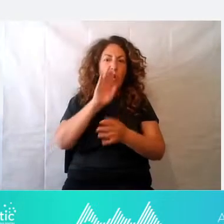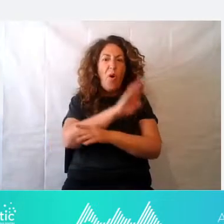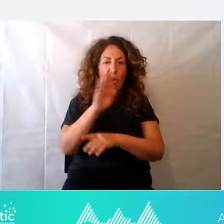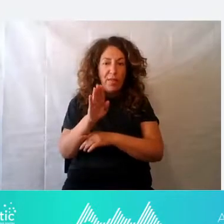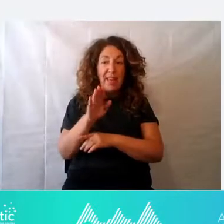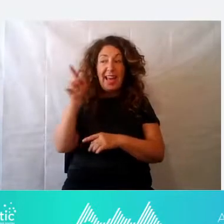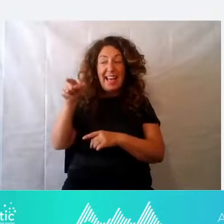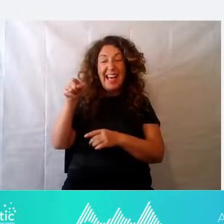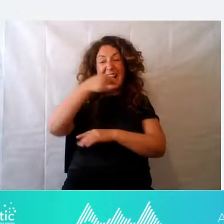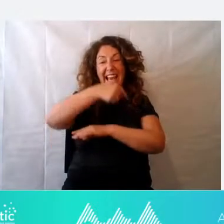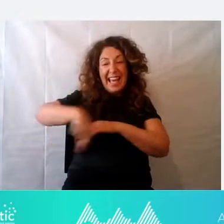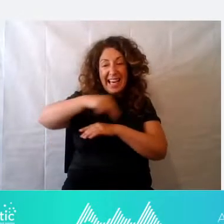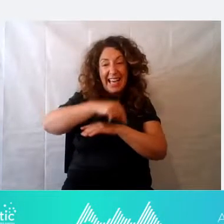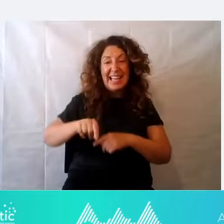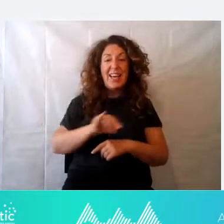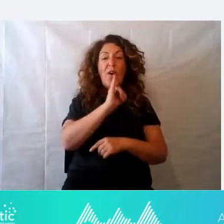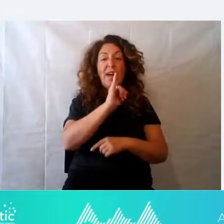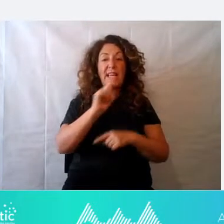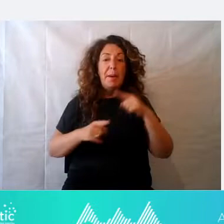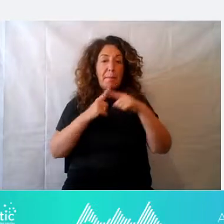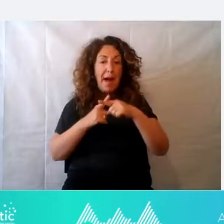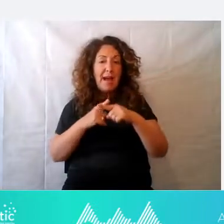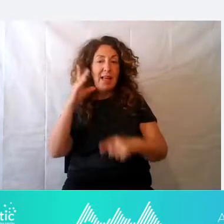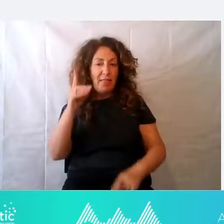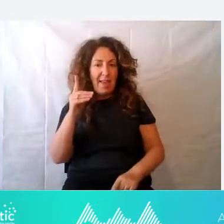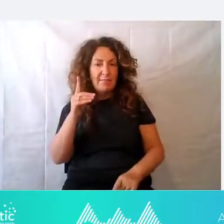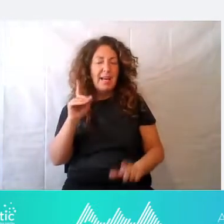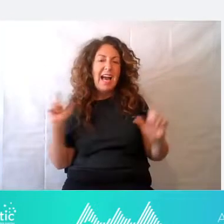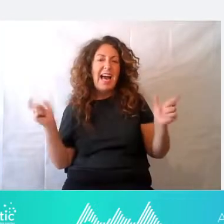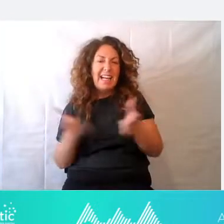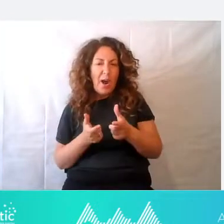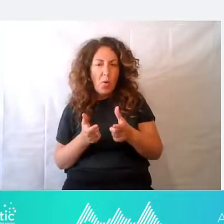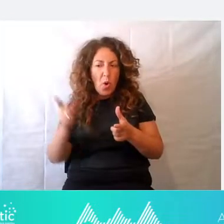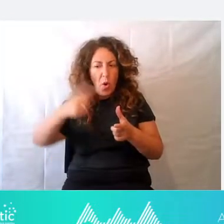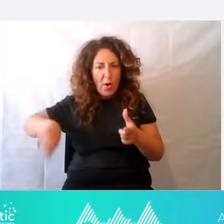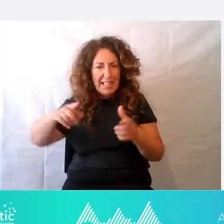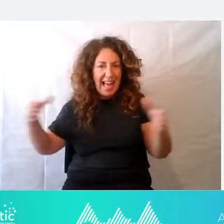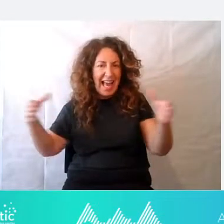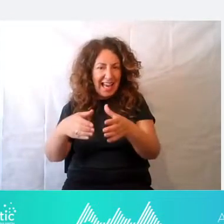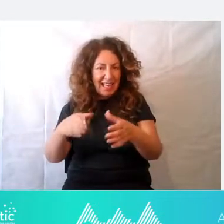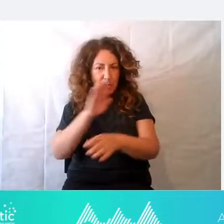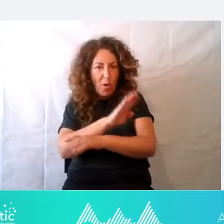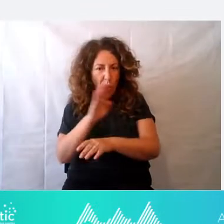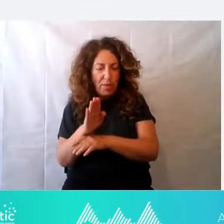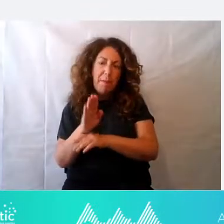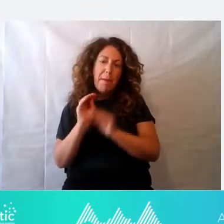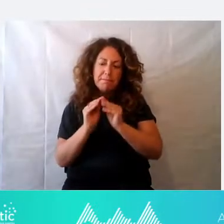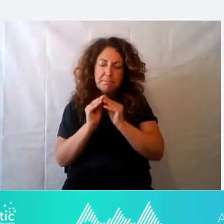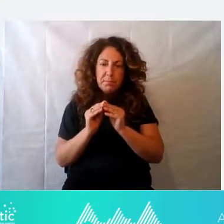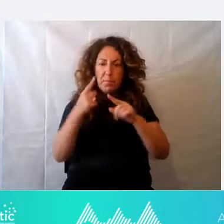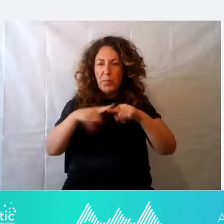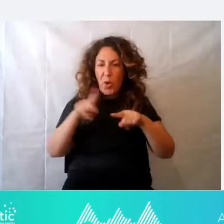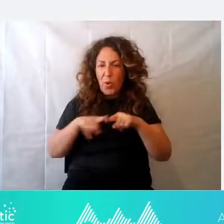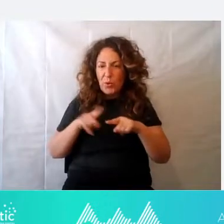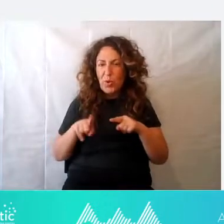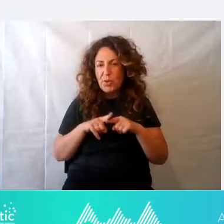en reuniones con el equipo de jesús para aprender y para hacer productos de los que más ha venido son de los que más saben del mundo